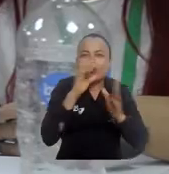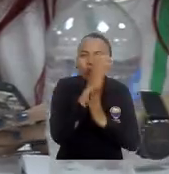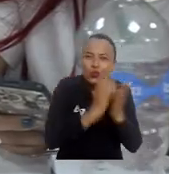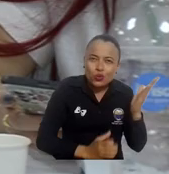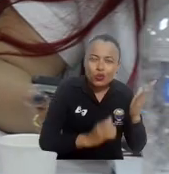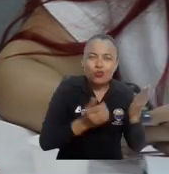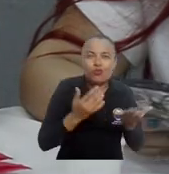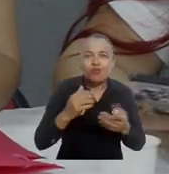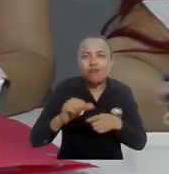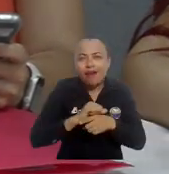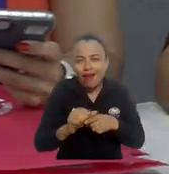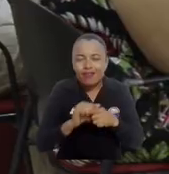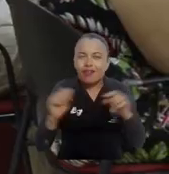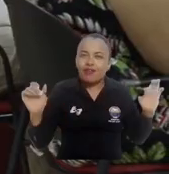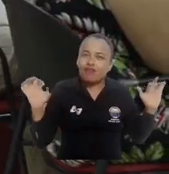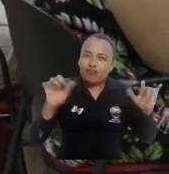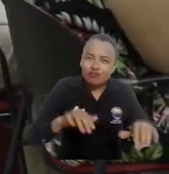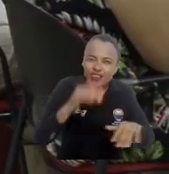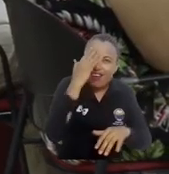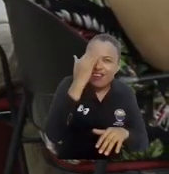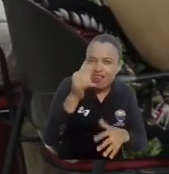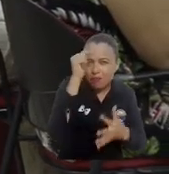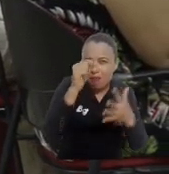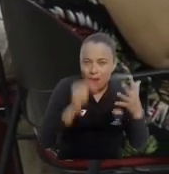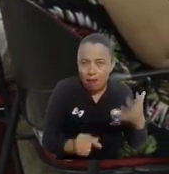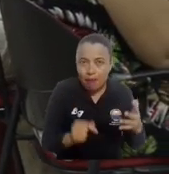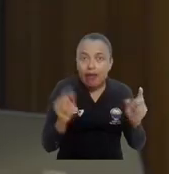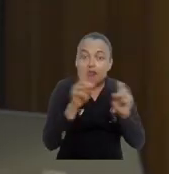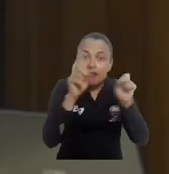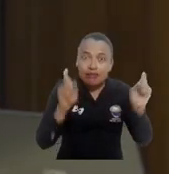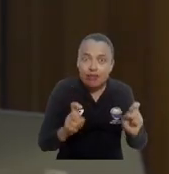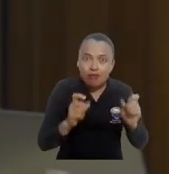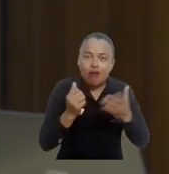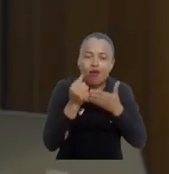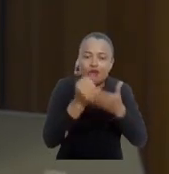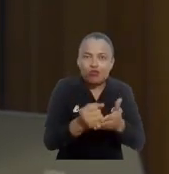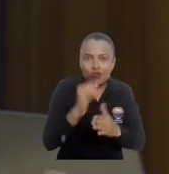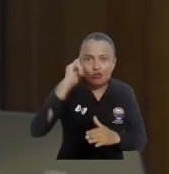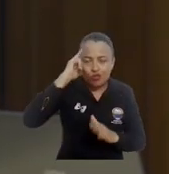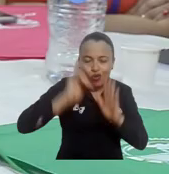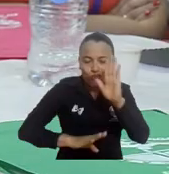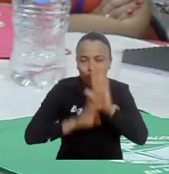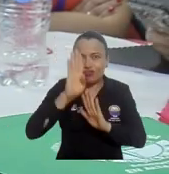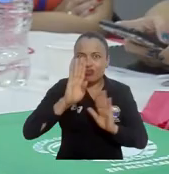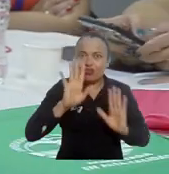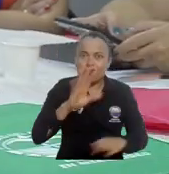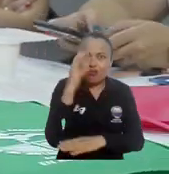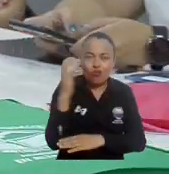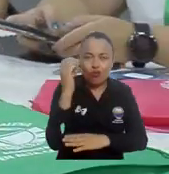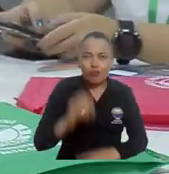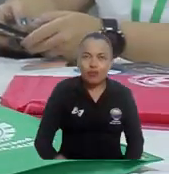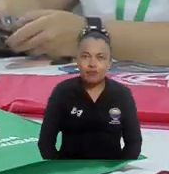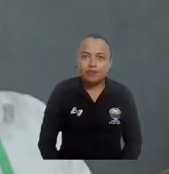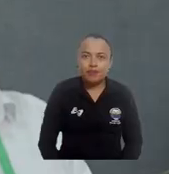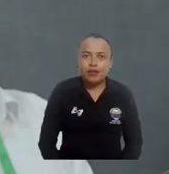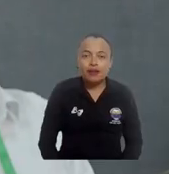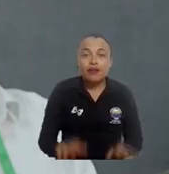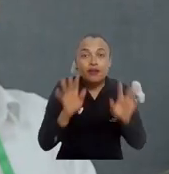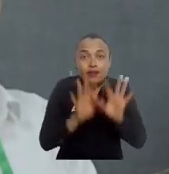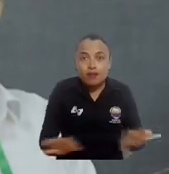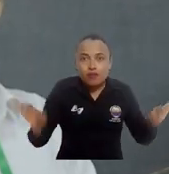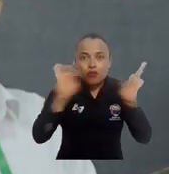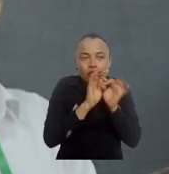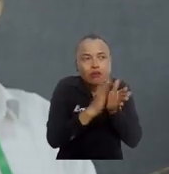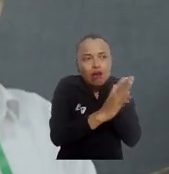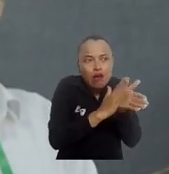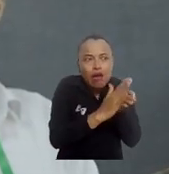partir de aspectos curriculares, prácticas, eventos académicos, entre otros tópicos que contribuyen al desarrollo de los psicólogos en Colombia.